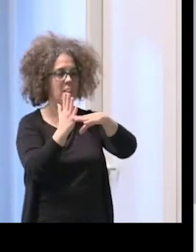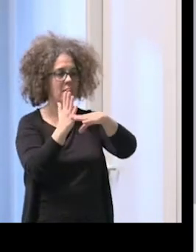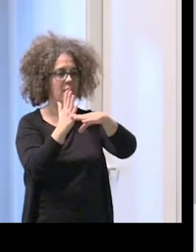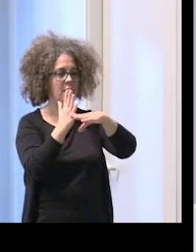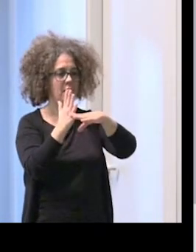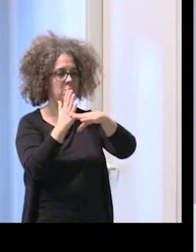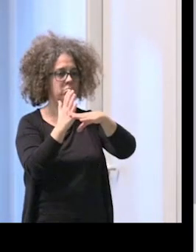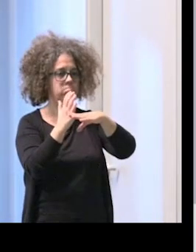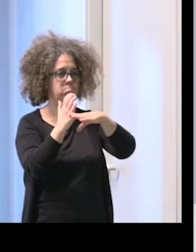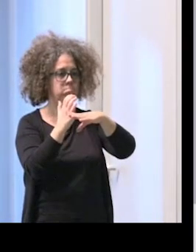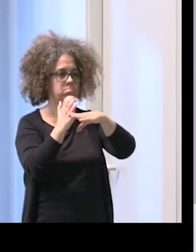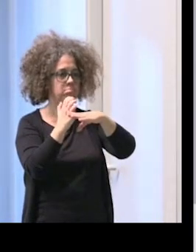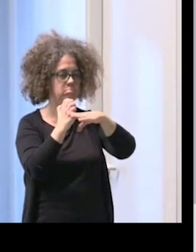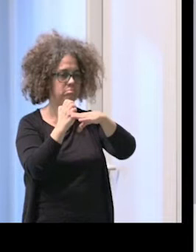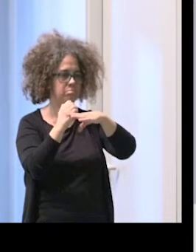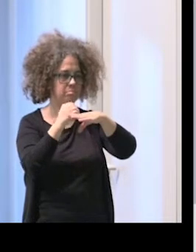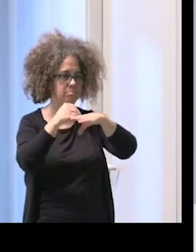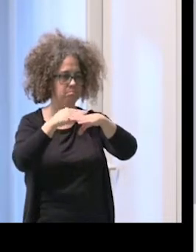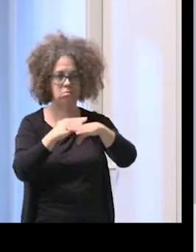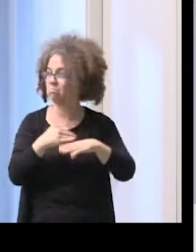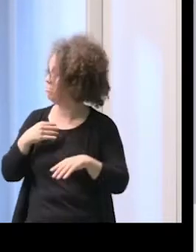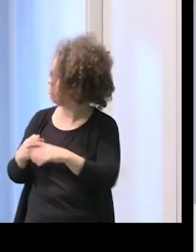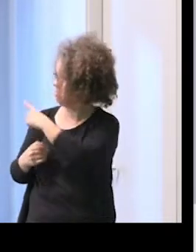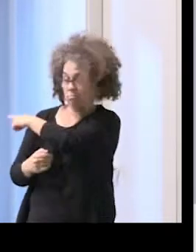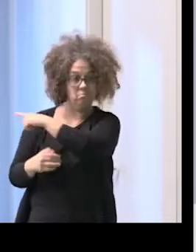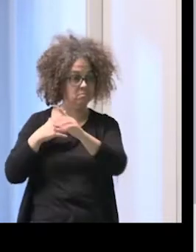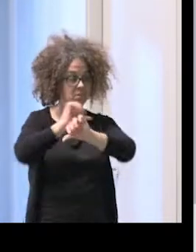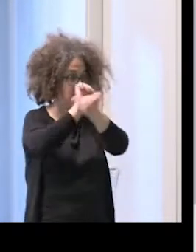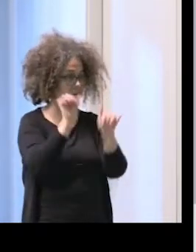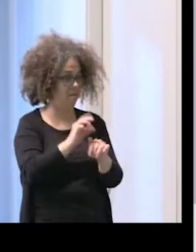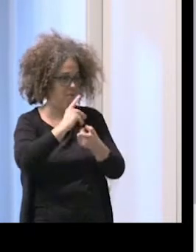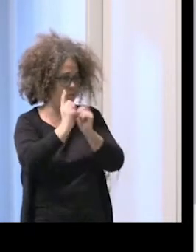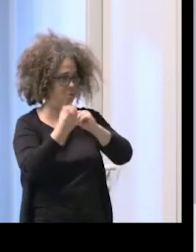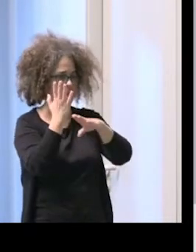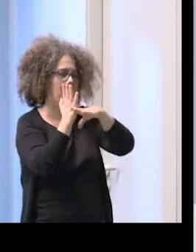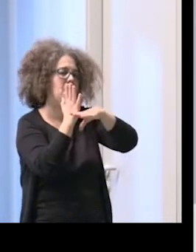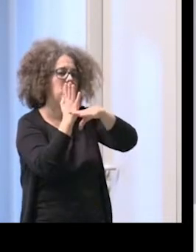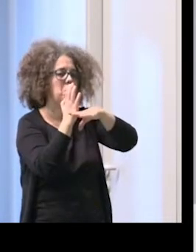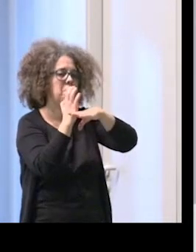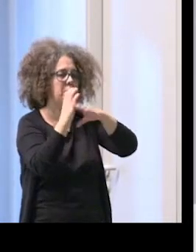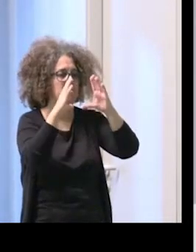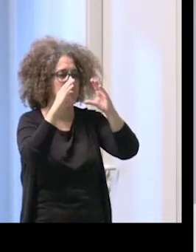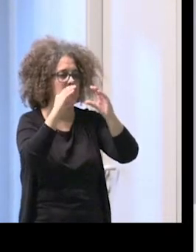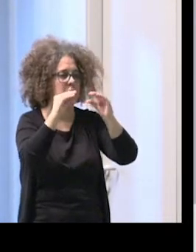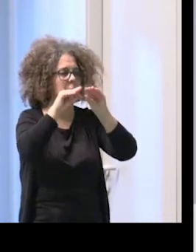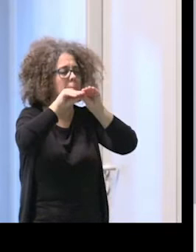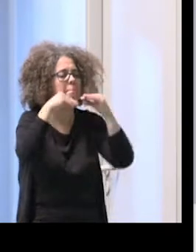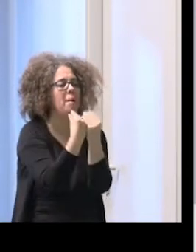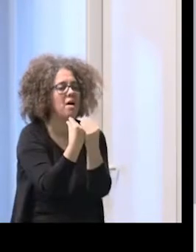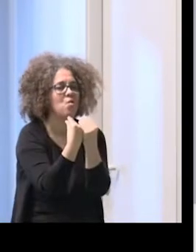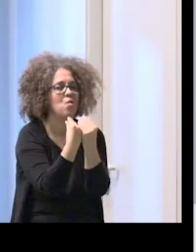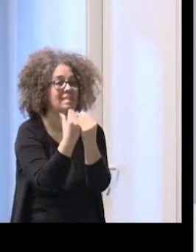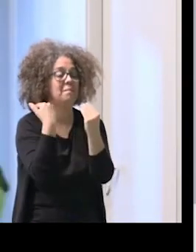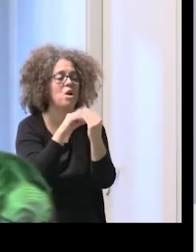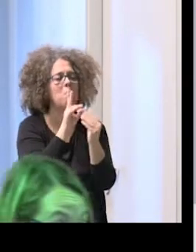transforma en un epitelio que primero es así y luego se transforma en un epitelio completamente plano. Pero ¿qué pasa si ponemos células